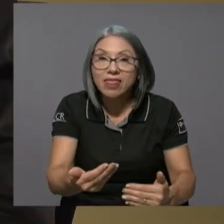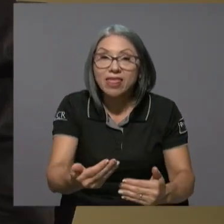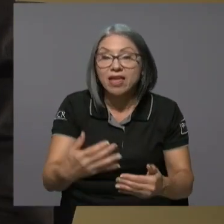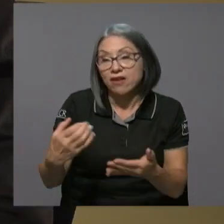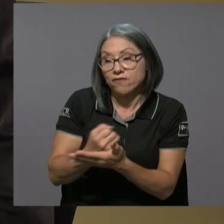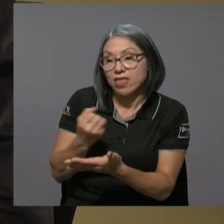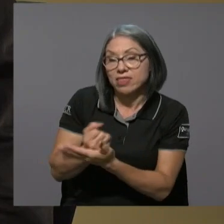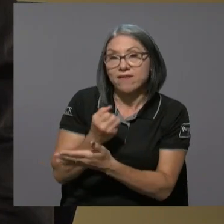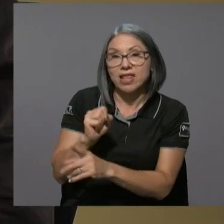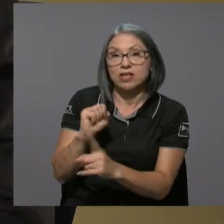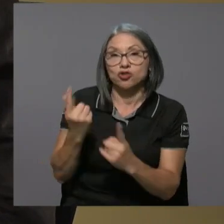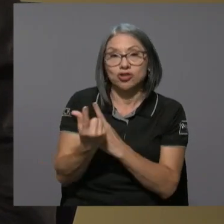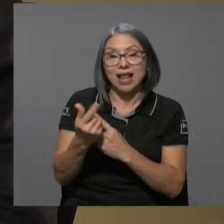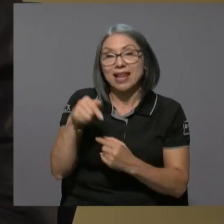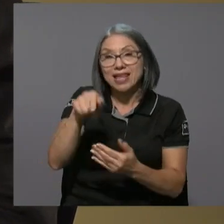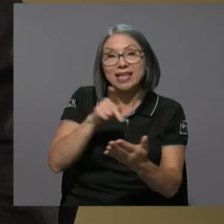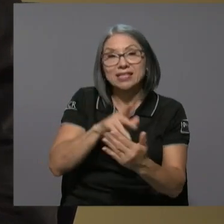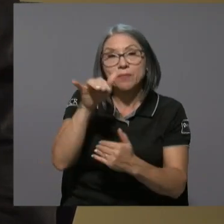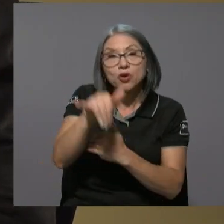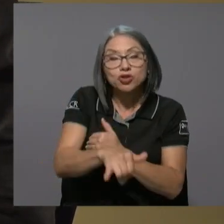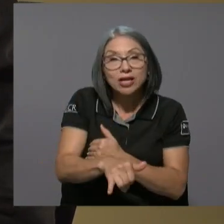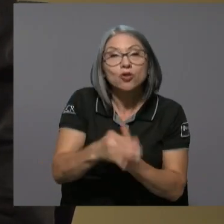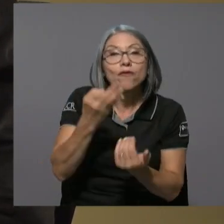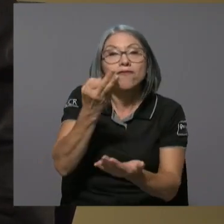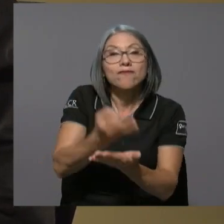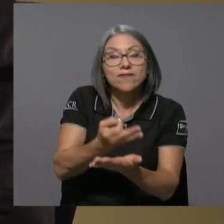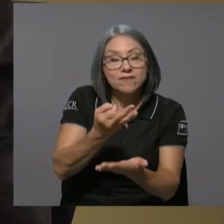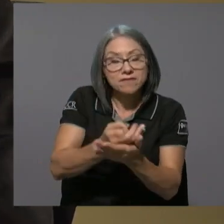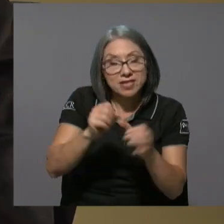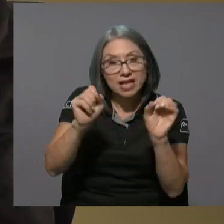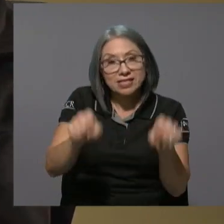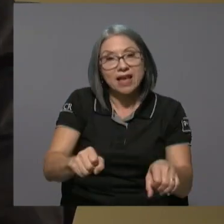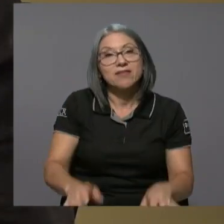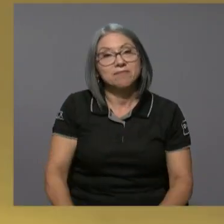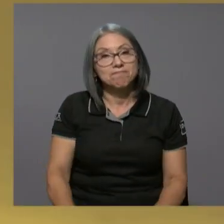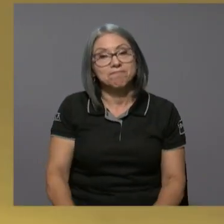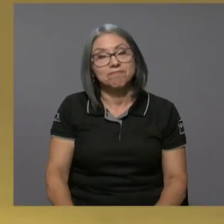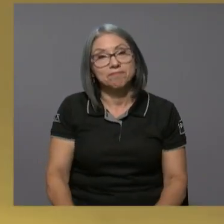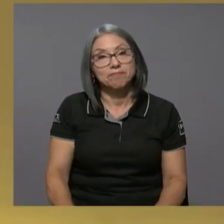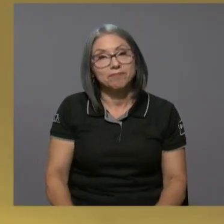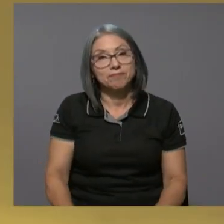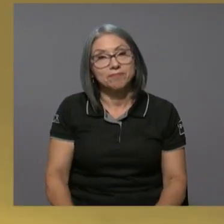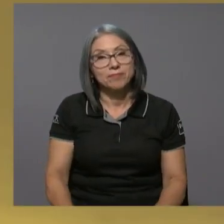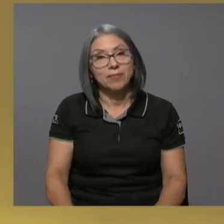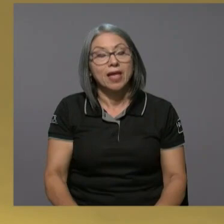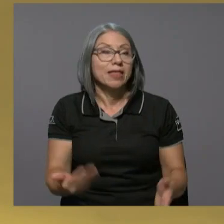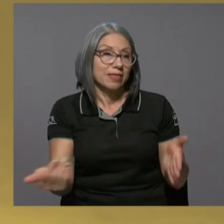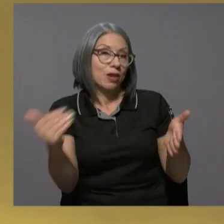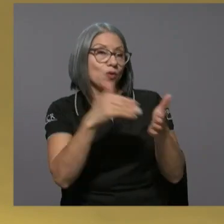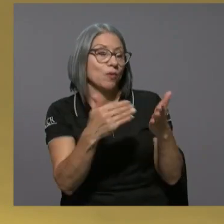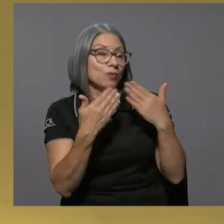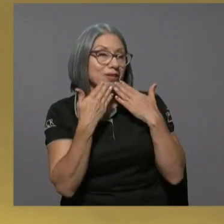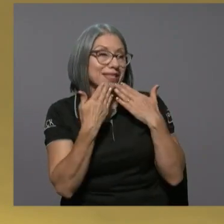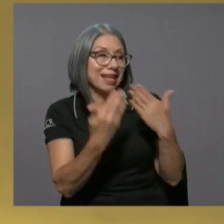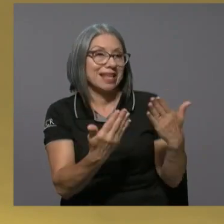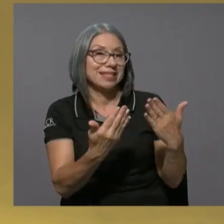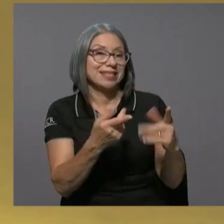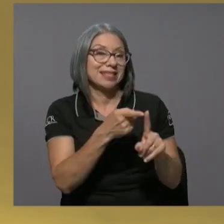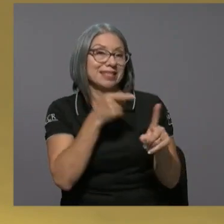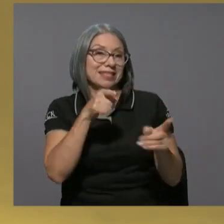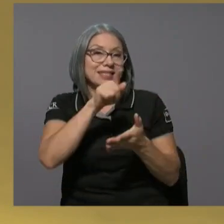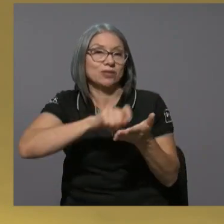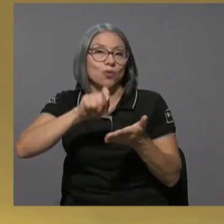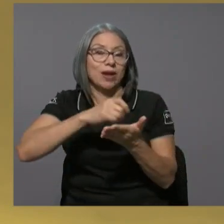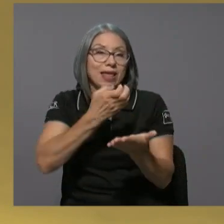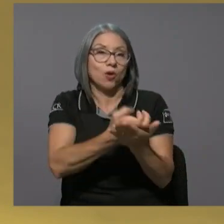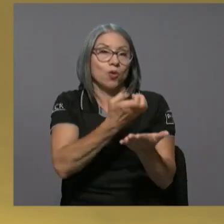social, y que es un proyecto eventualmente financiable. Pues de nuevo, muchas gracias a nombre de la Escuela de Economía